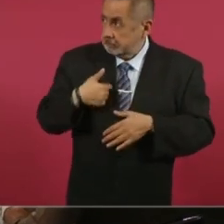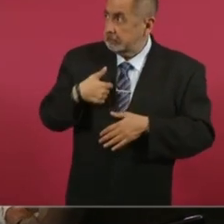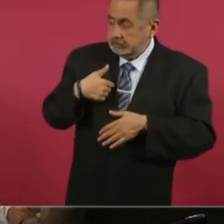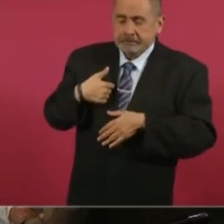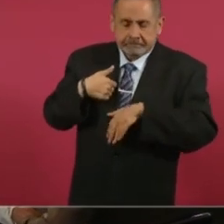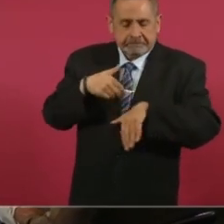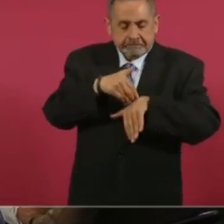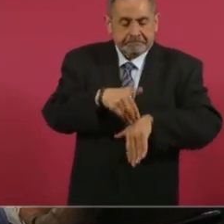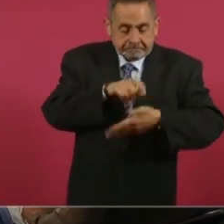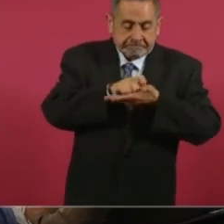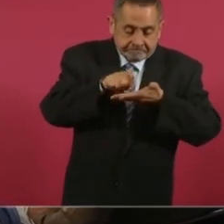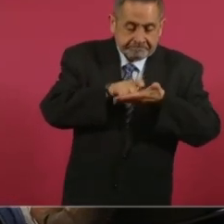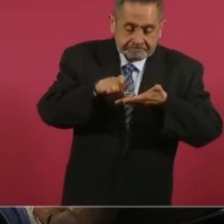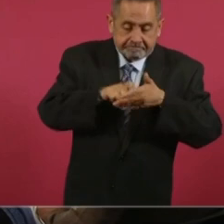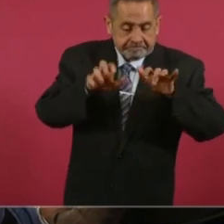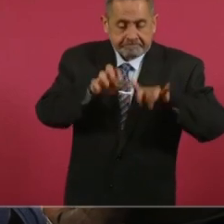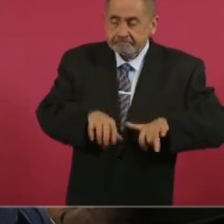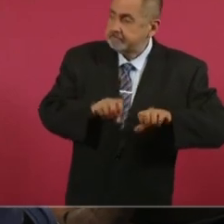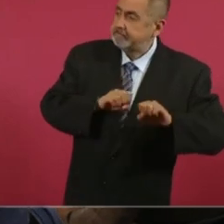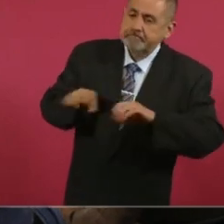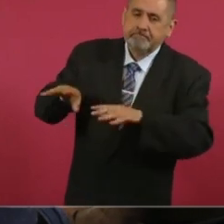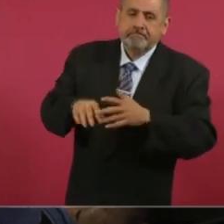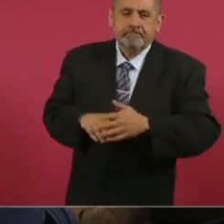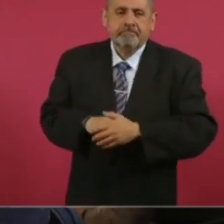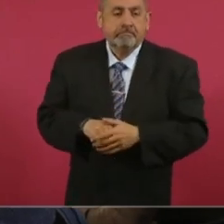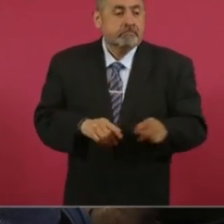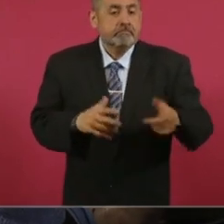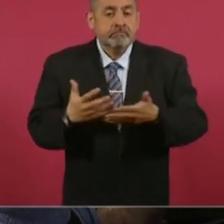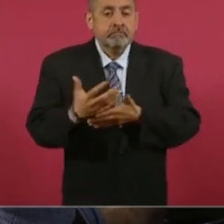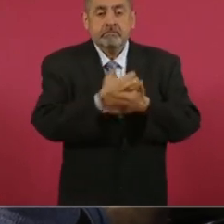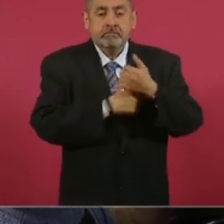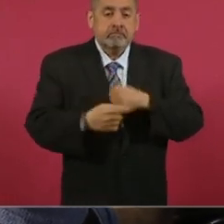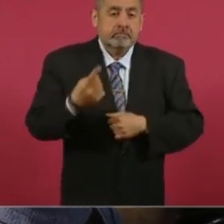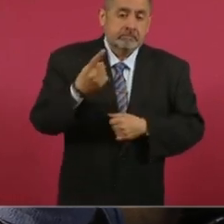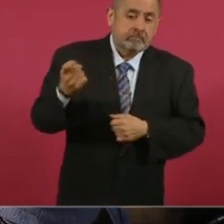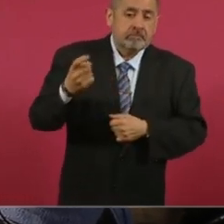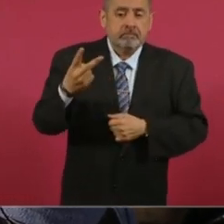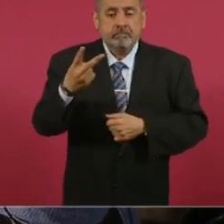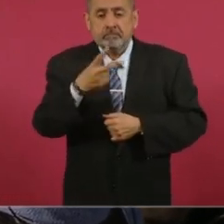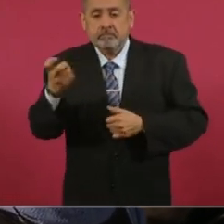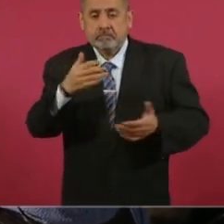definiciones. Es que ganan 100, 200 mil pesos,